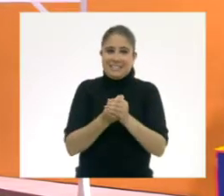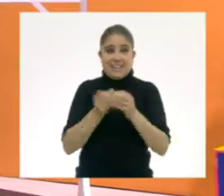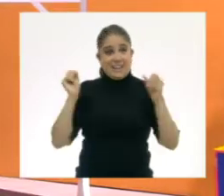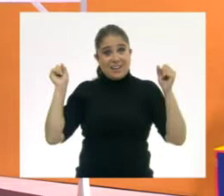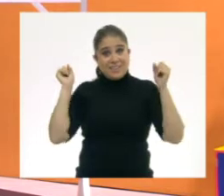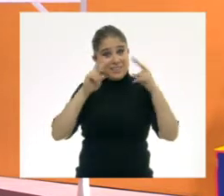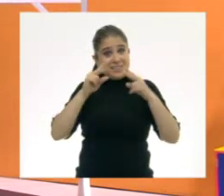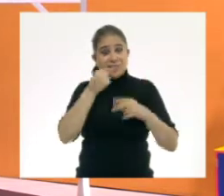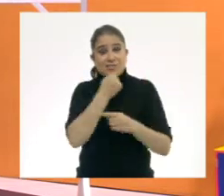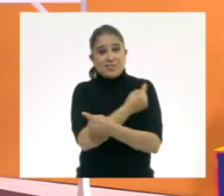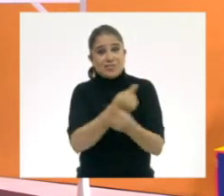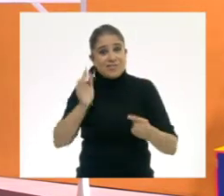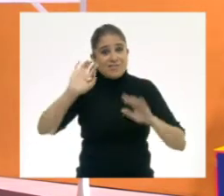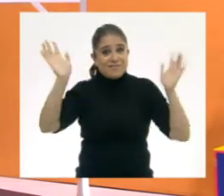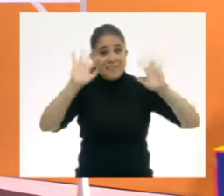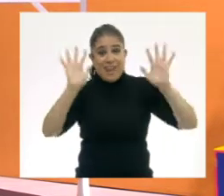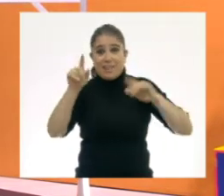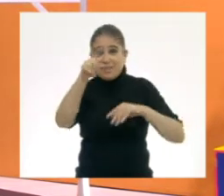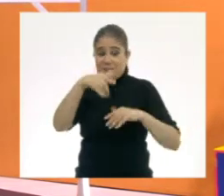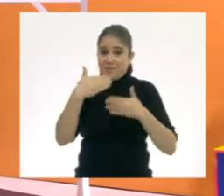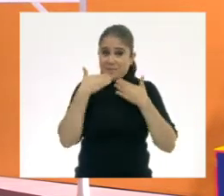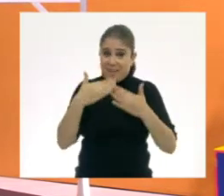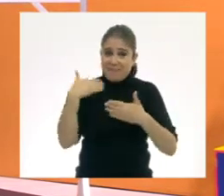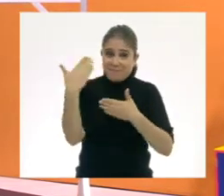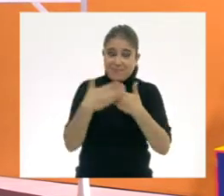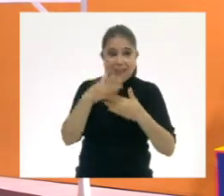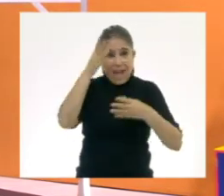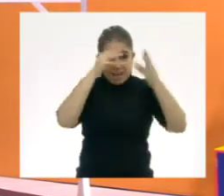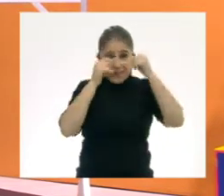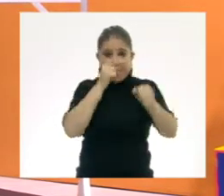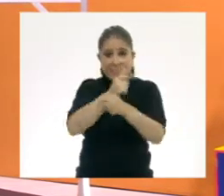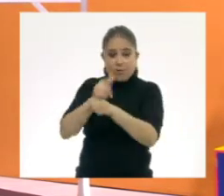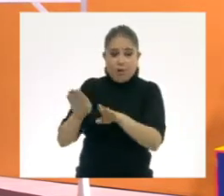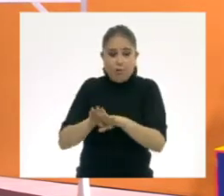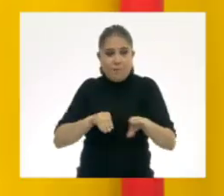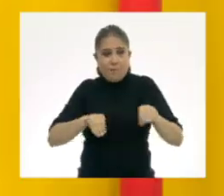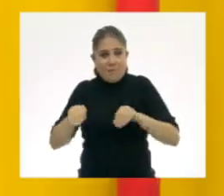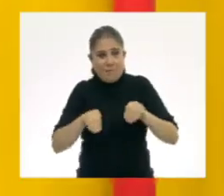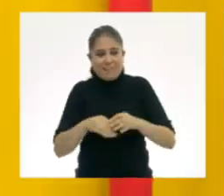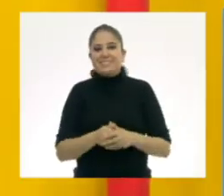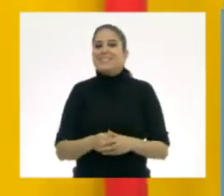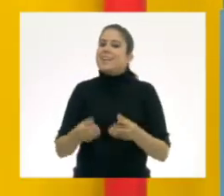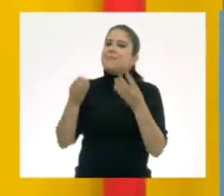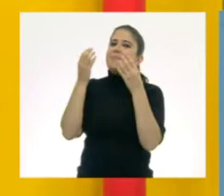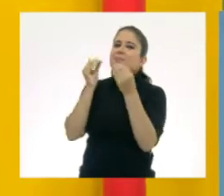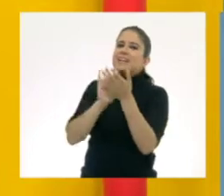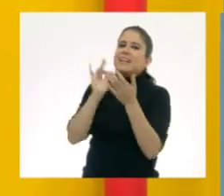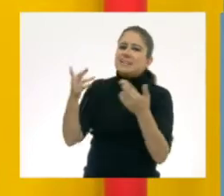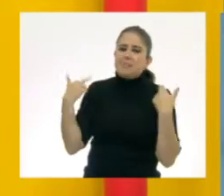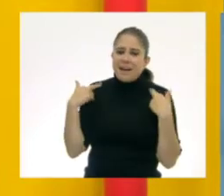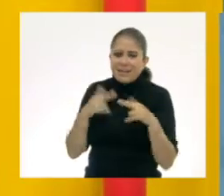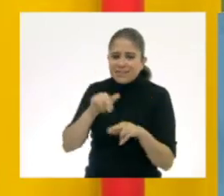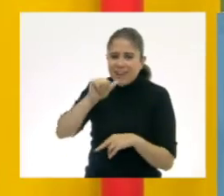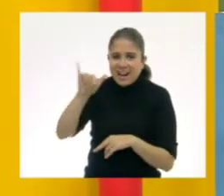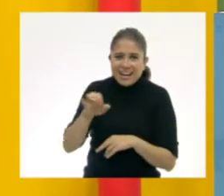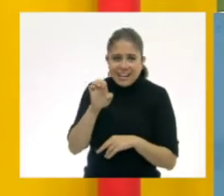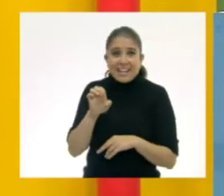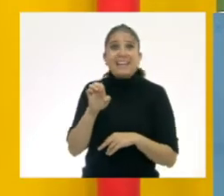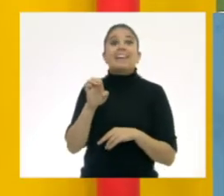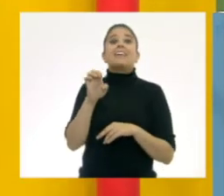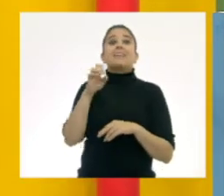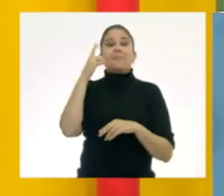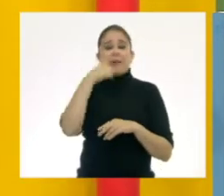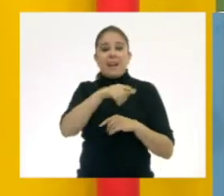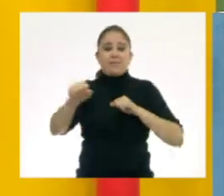Nos vemos, niñas y niños, que se la pasen muy bien y aprendan a descubrir cómo se mueven. Muchas gracias, maestro Ale, por venir a